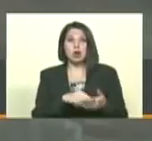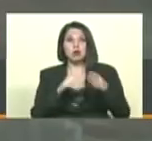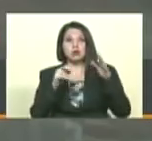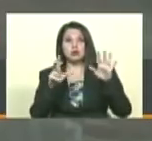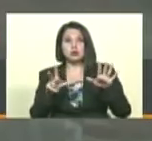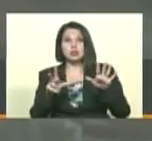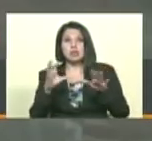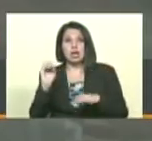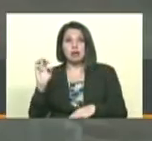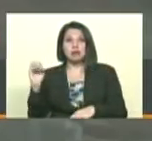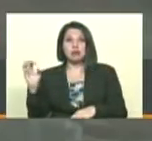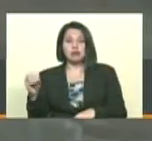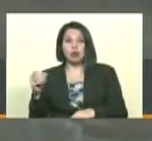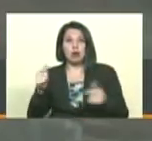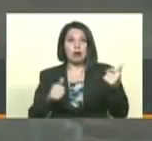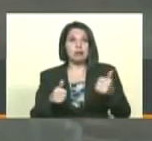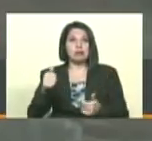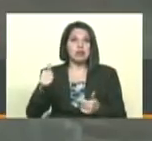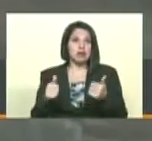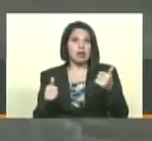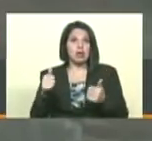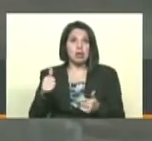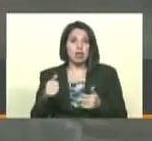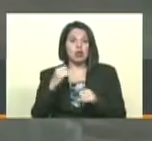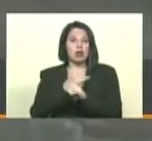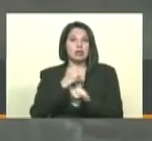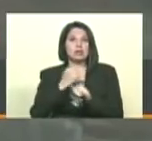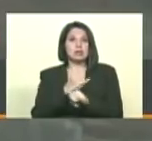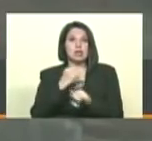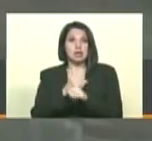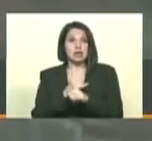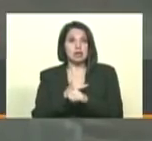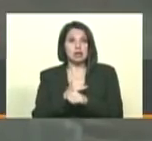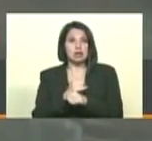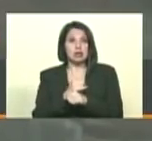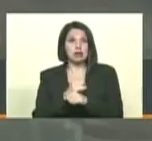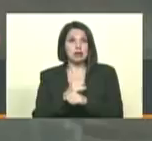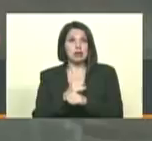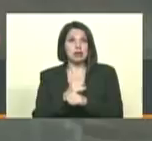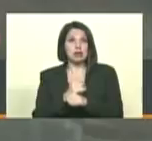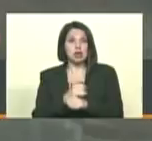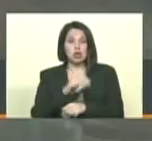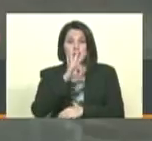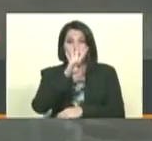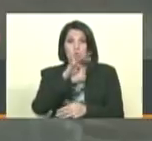4.800 candidatos y candidatas en el Internet, de los cuales